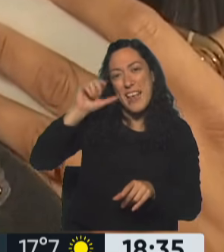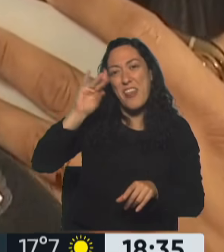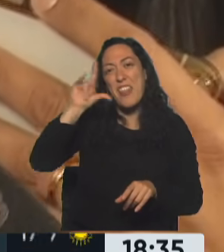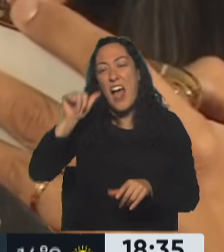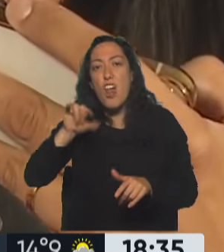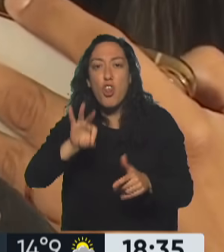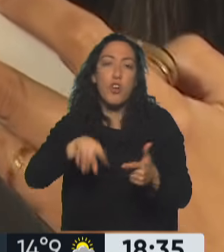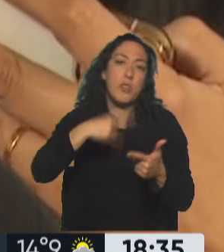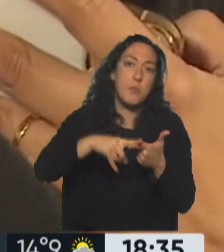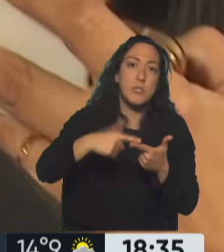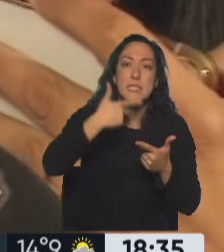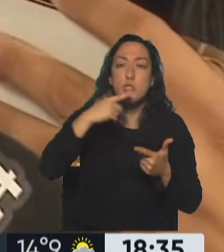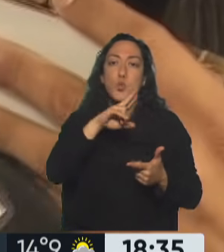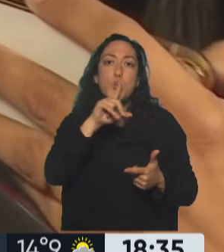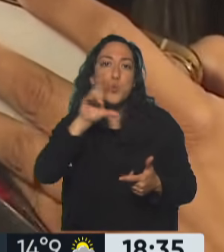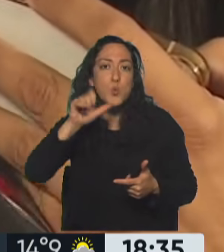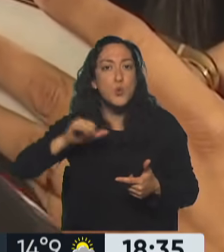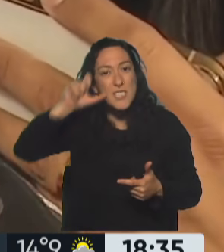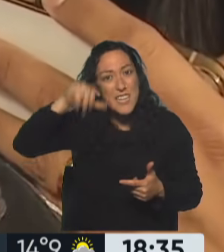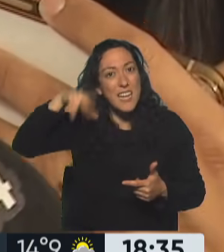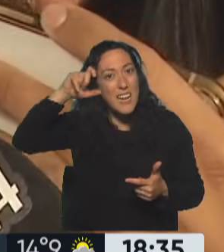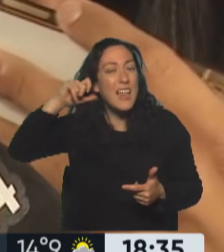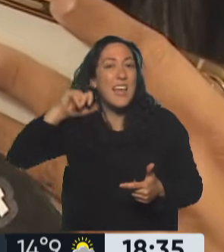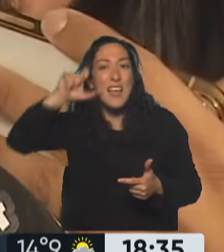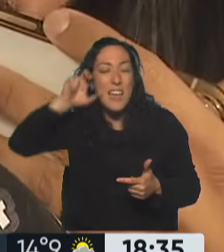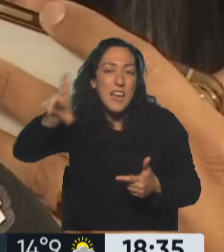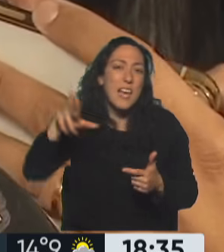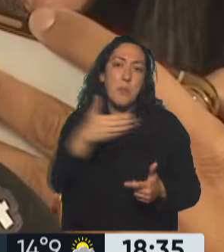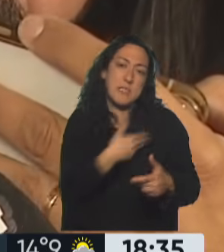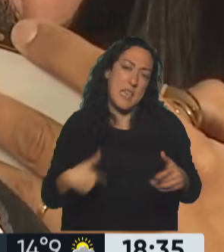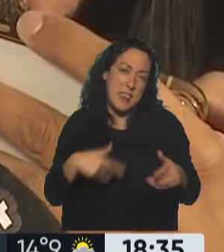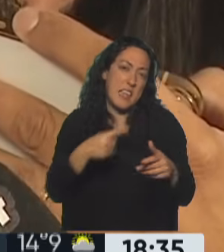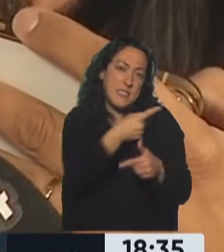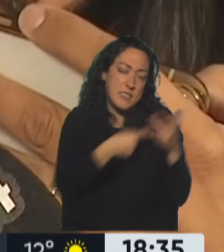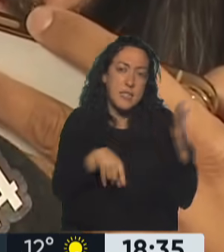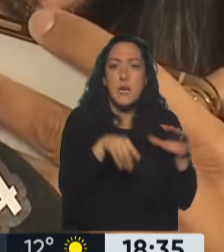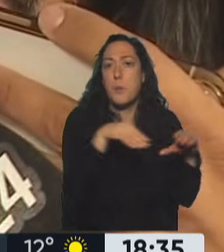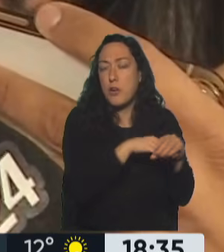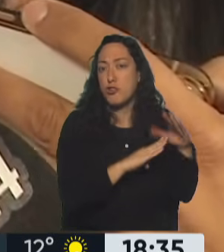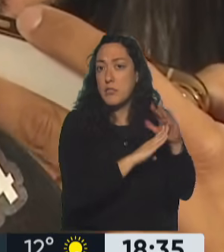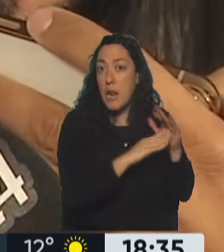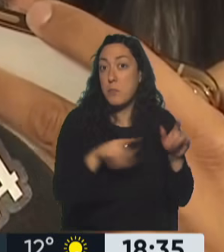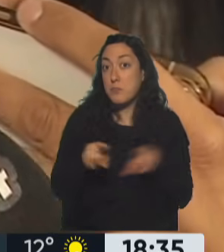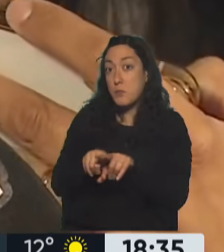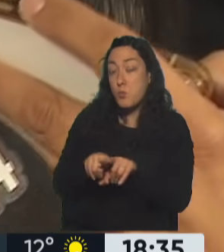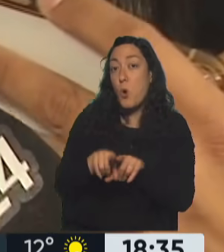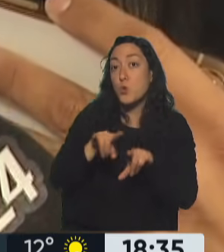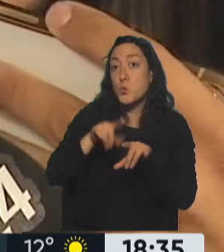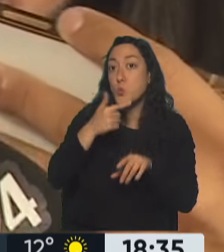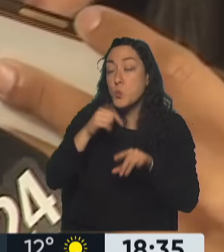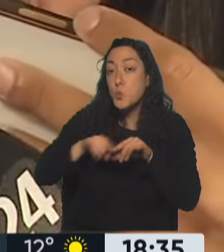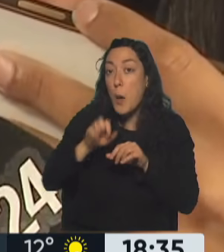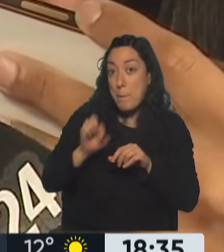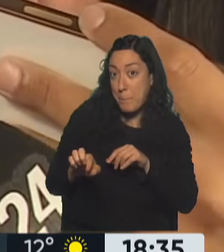por Sturzenegger, por diferentes presidentes y gestión del Banco Central, tiene un swap con China, que si vos rompés la